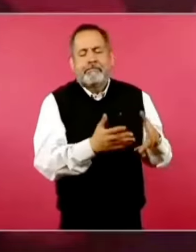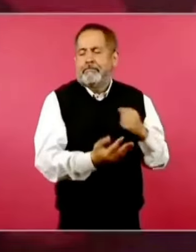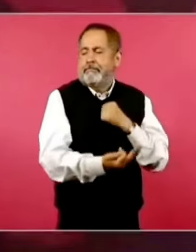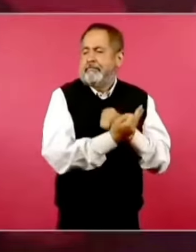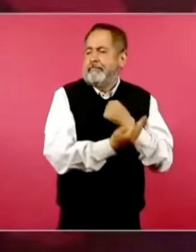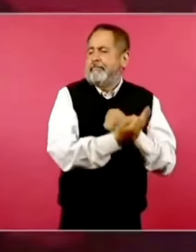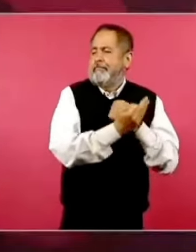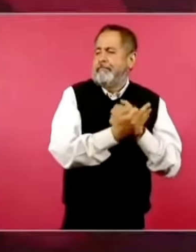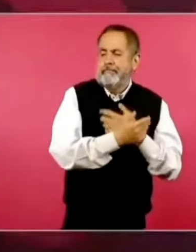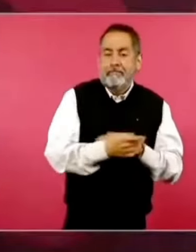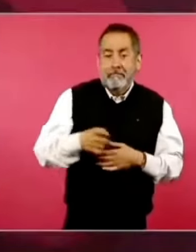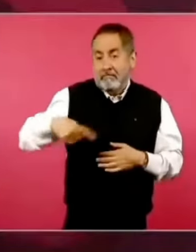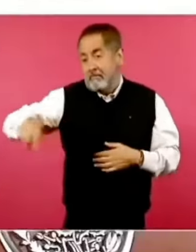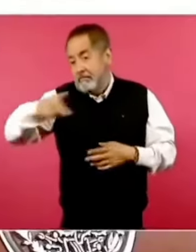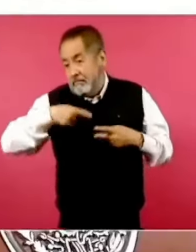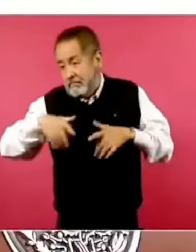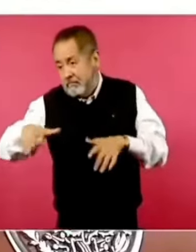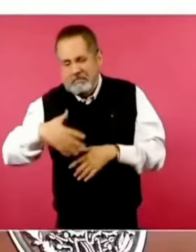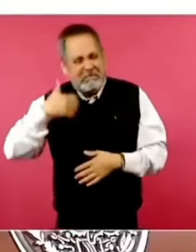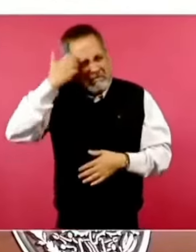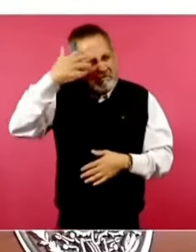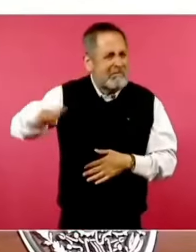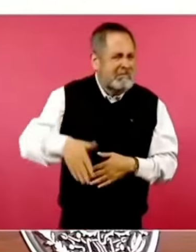¿Qué les va a importar el pueblo?